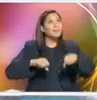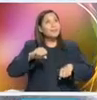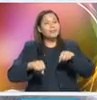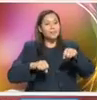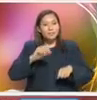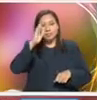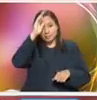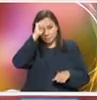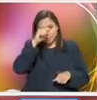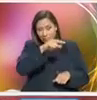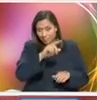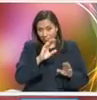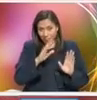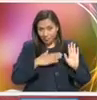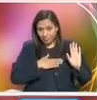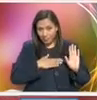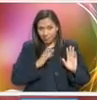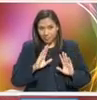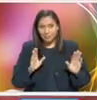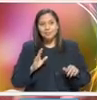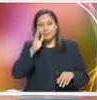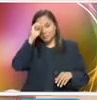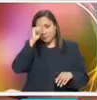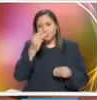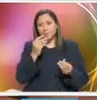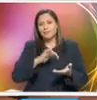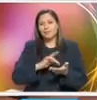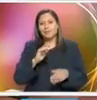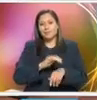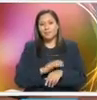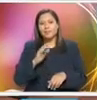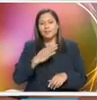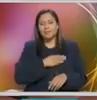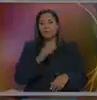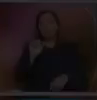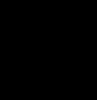anoto en cerradísimo, ya está. Pipizu. Ya quedamos. Muchas gracias, amigo. Muy feliz fin de semana. Igualmente para ti.